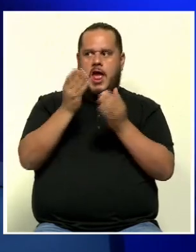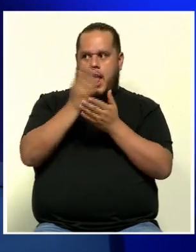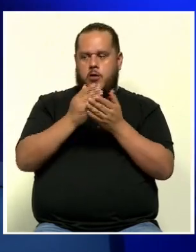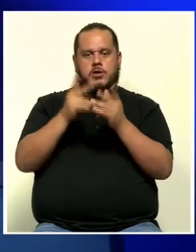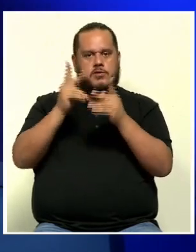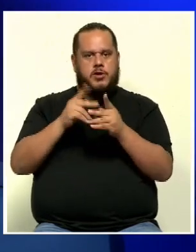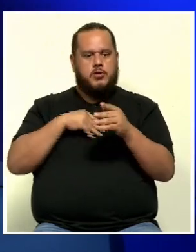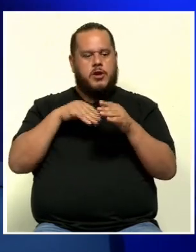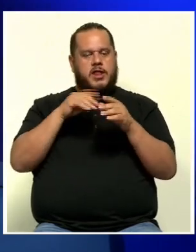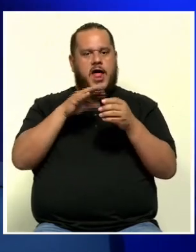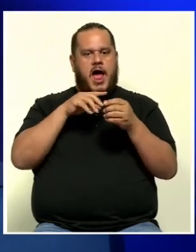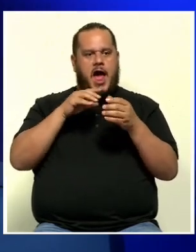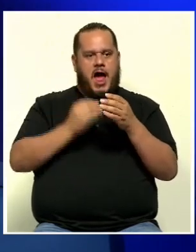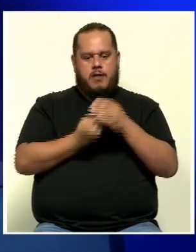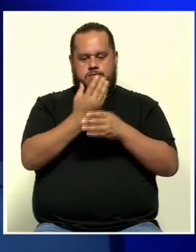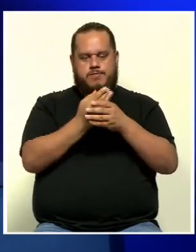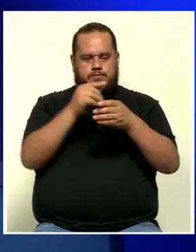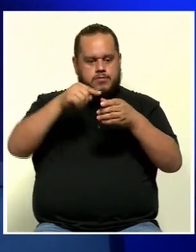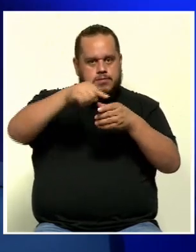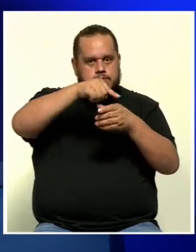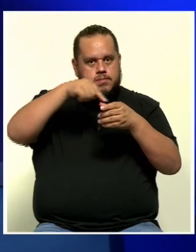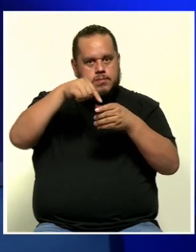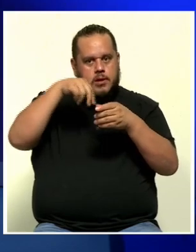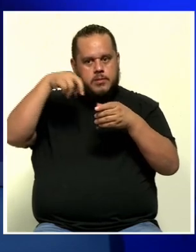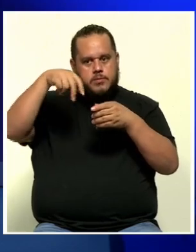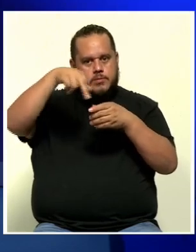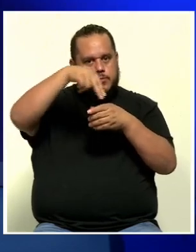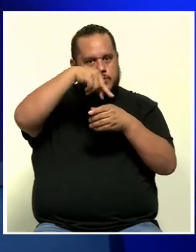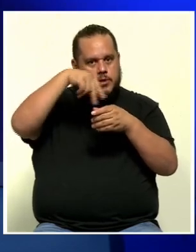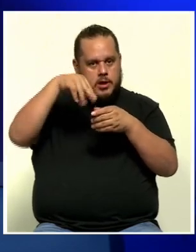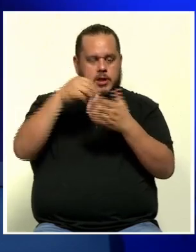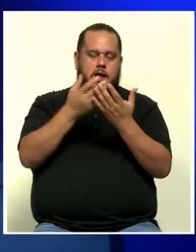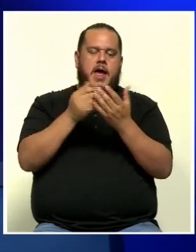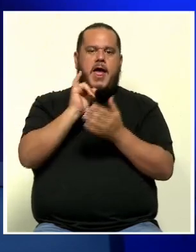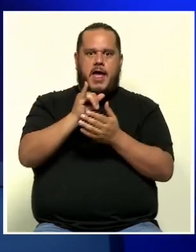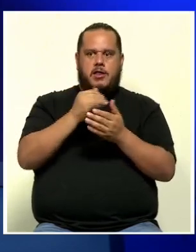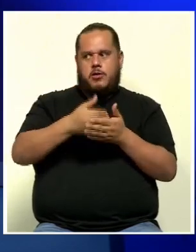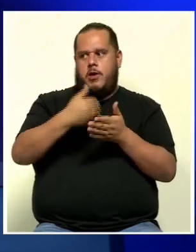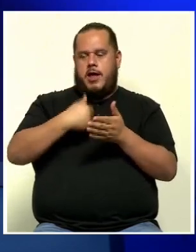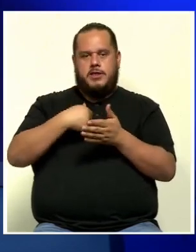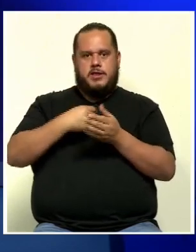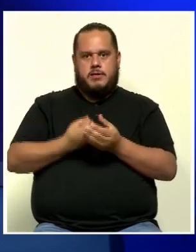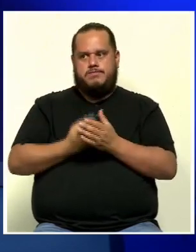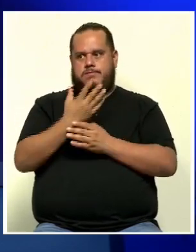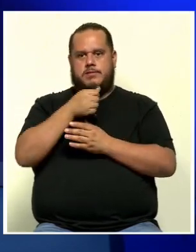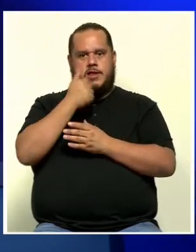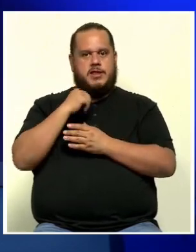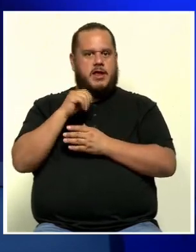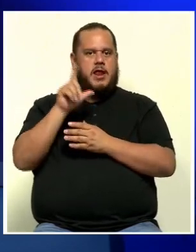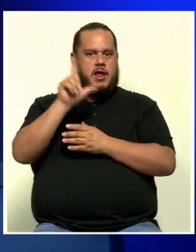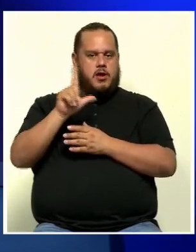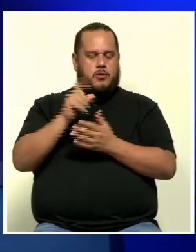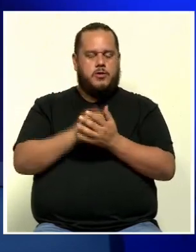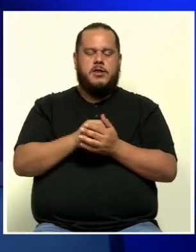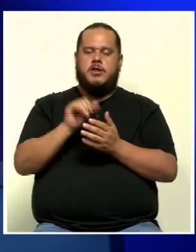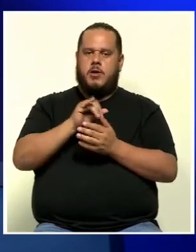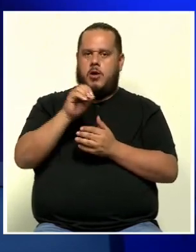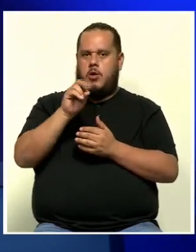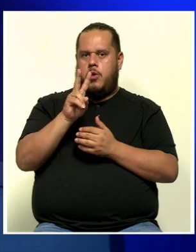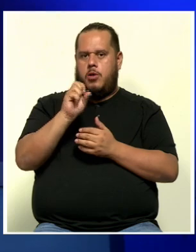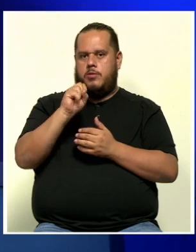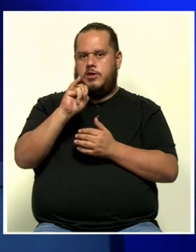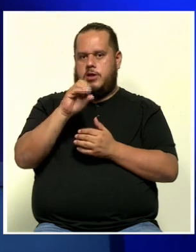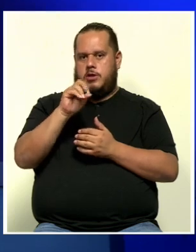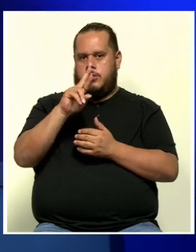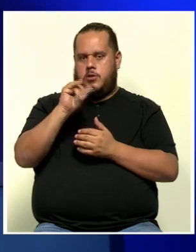volcán Turrialba. Esto previo a la erupción de las 9 de la noche de ayer lunes. Además, en el Opsicori le dan seguimiento al coloso